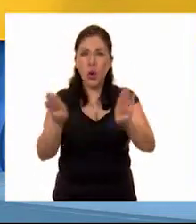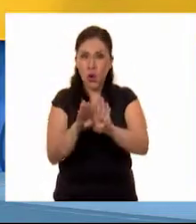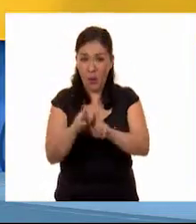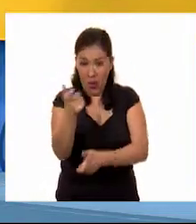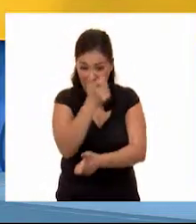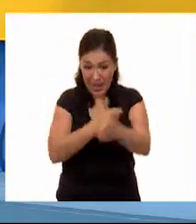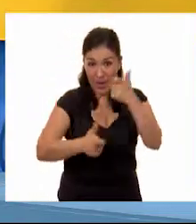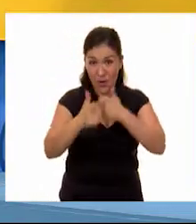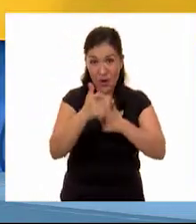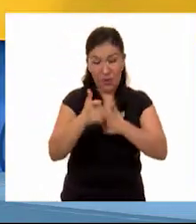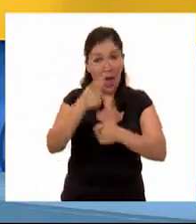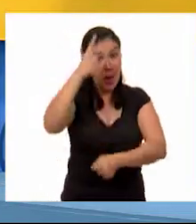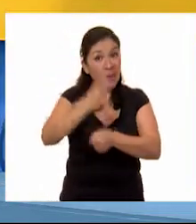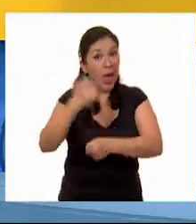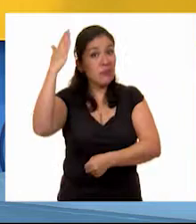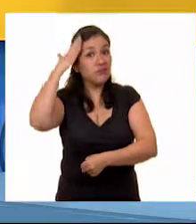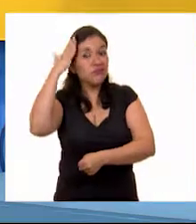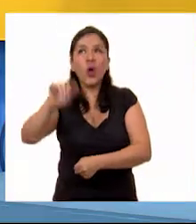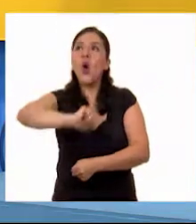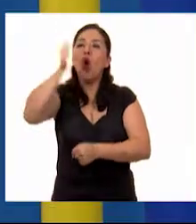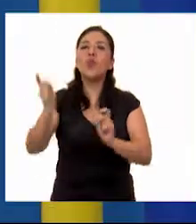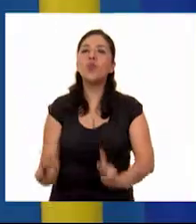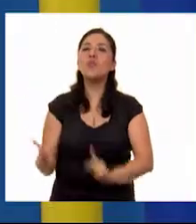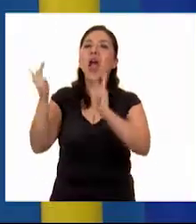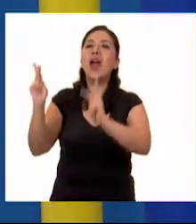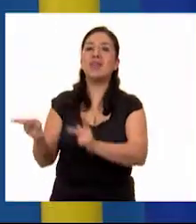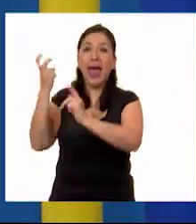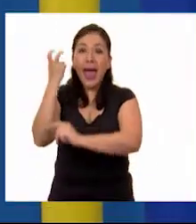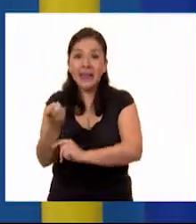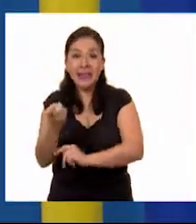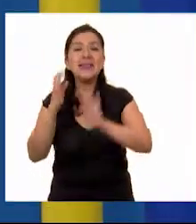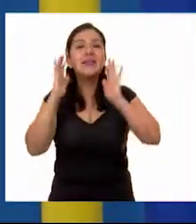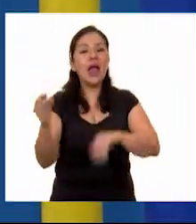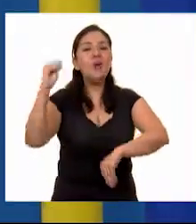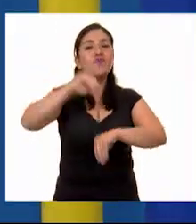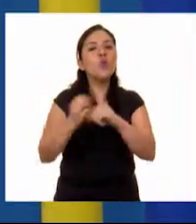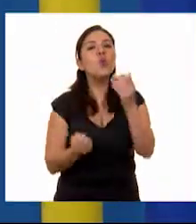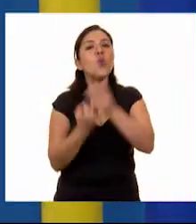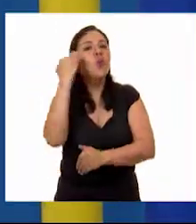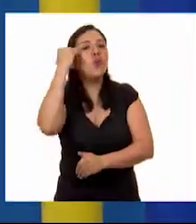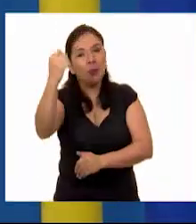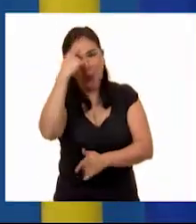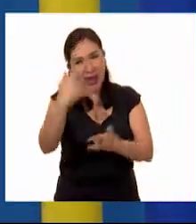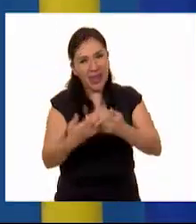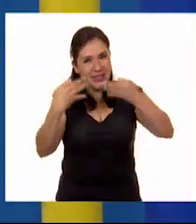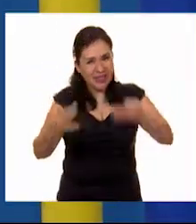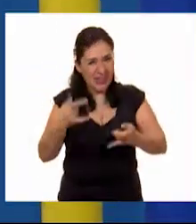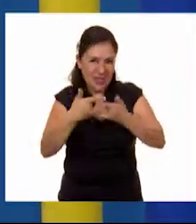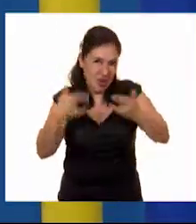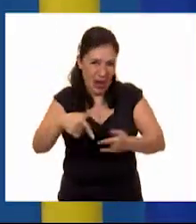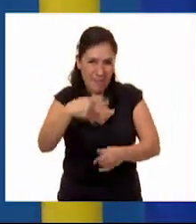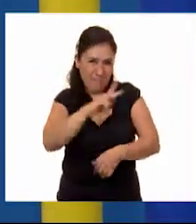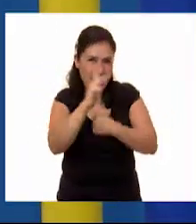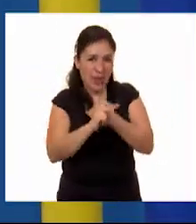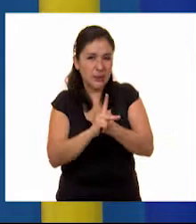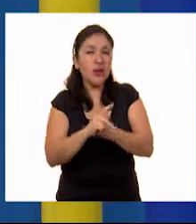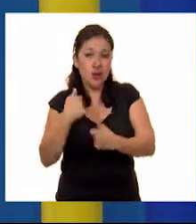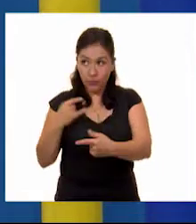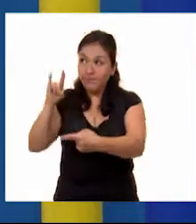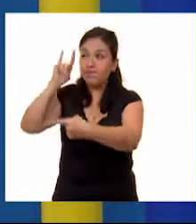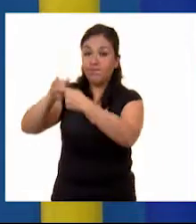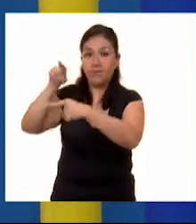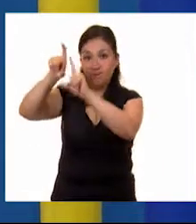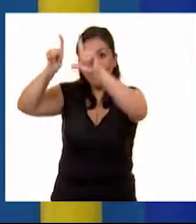economía nacional hacia el mercado exterior. Entonces ya tenemos una nueva etapa de la historia de nuestro país. ¿Te parece si pegamos